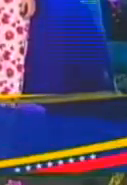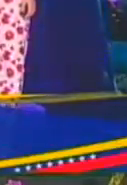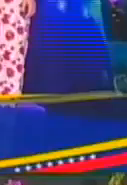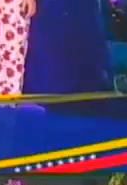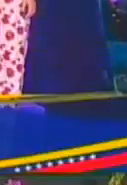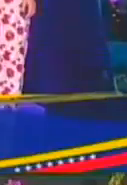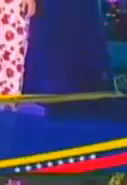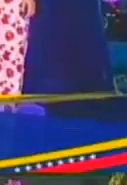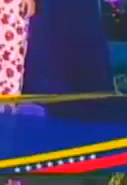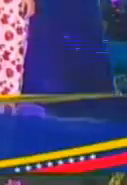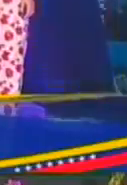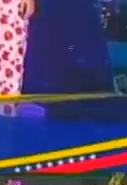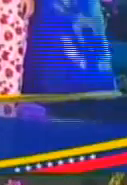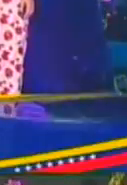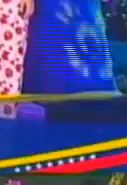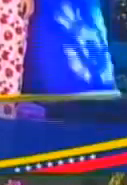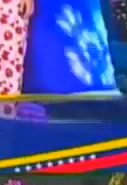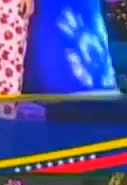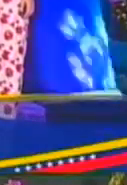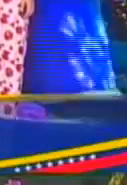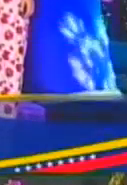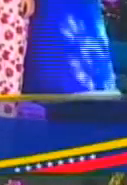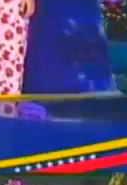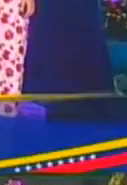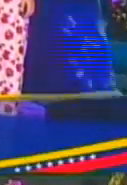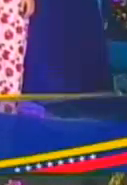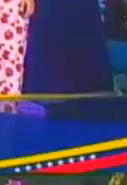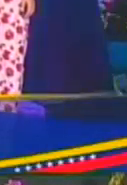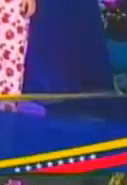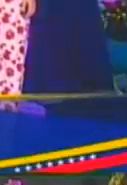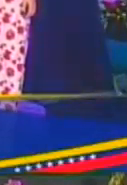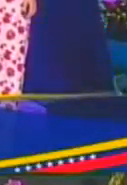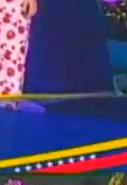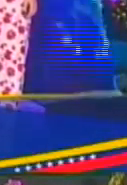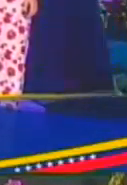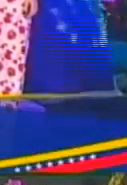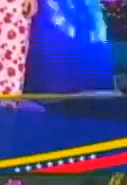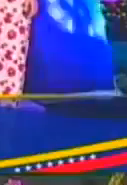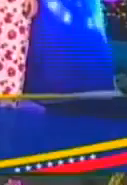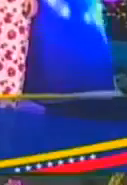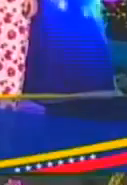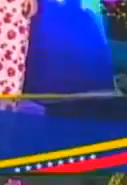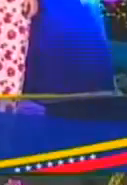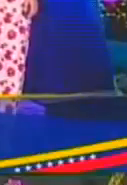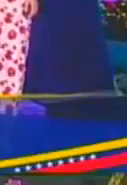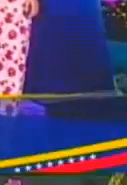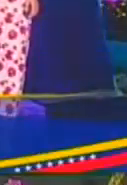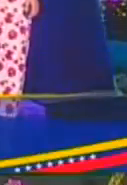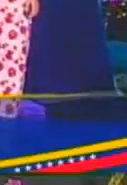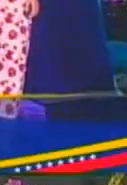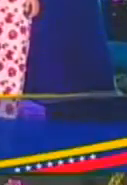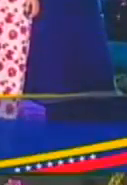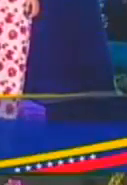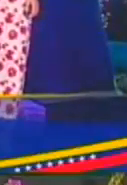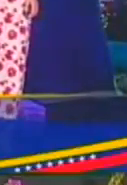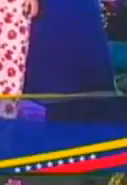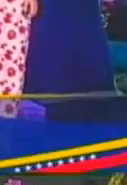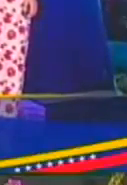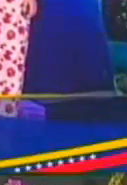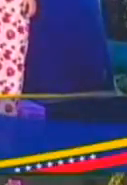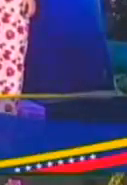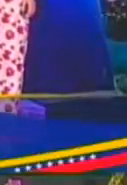allá desde Caracas. Bueno, bien contentos, emocionados. Ayer de verdad que fue increíble el arranque de esta Feria de la Chinita con la bajada